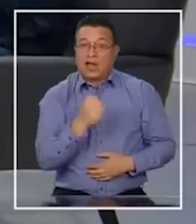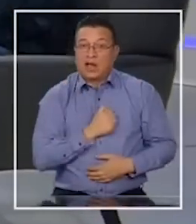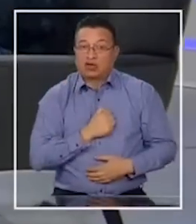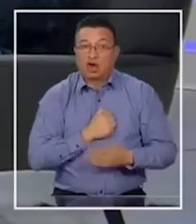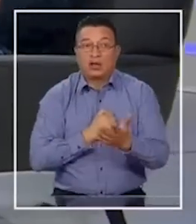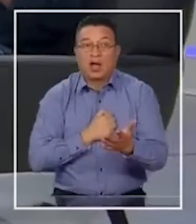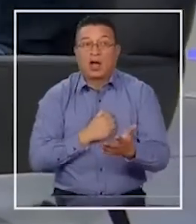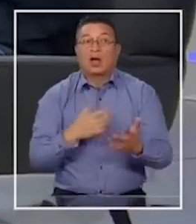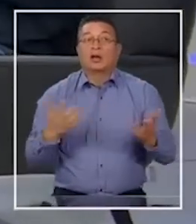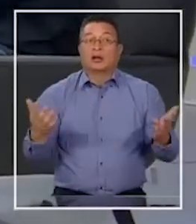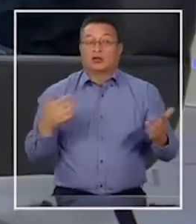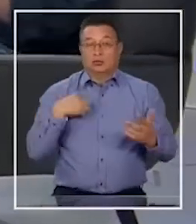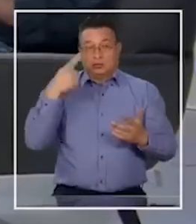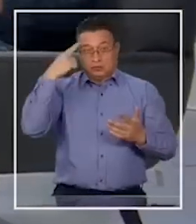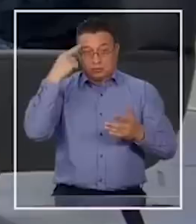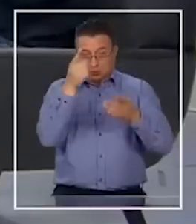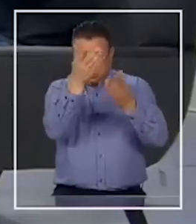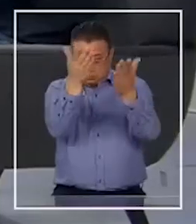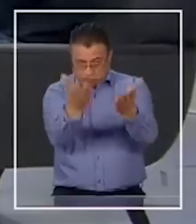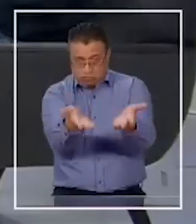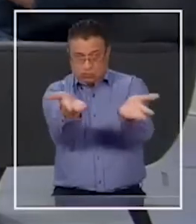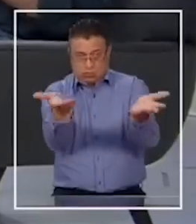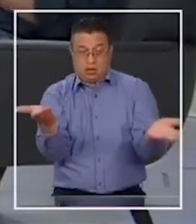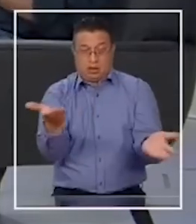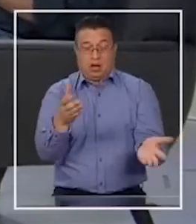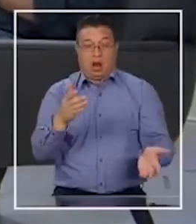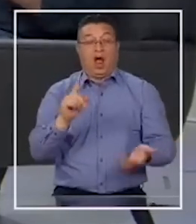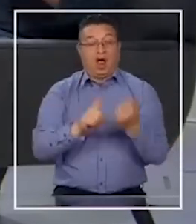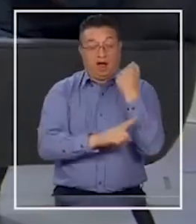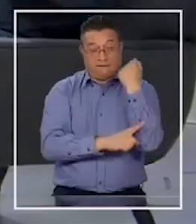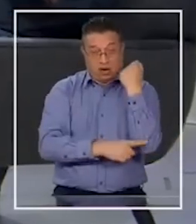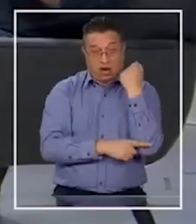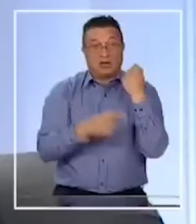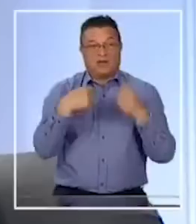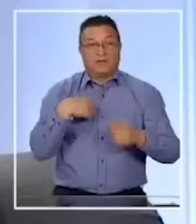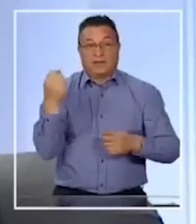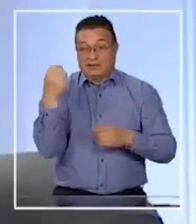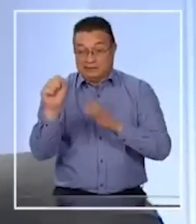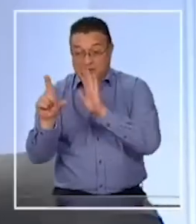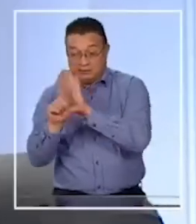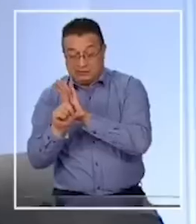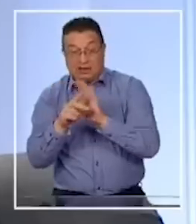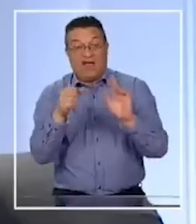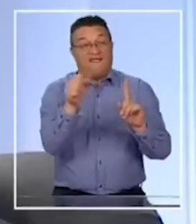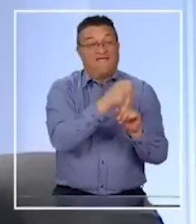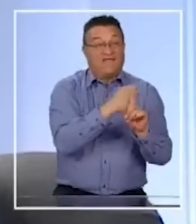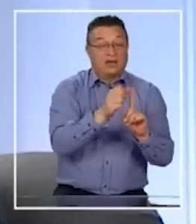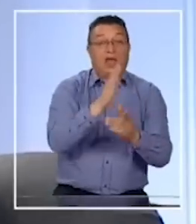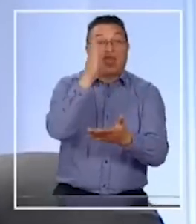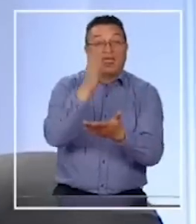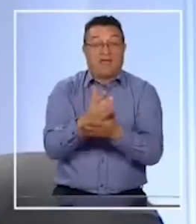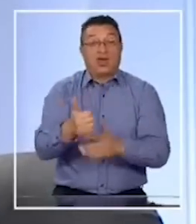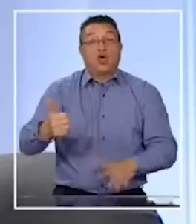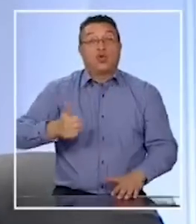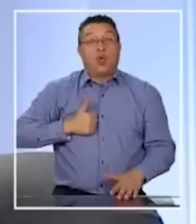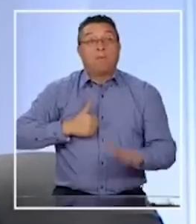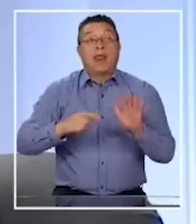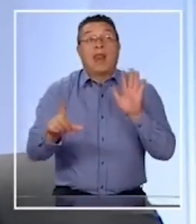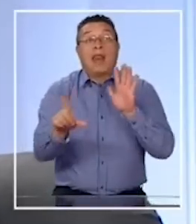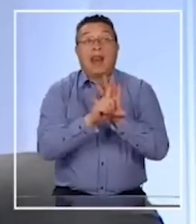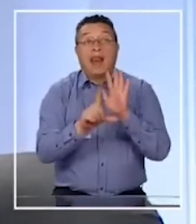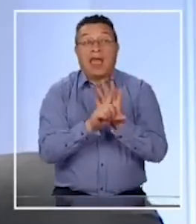uno Espera que un abogado con carrete político diga entre los delincuentes y las víctimas los que deben cumplir la ley